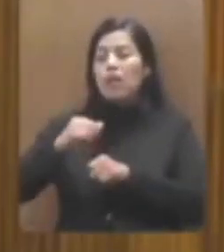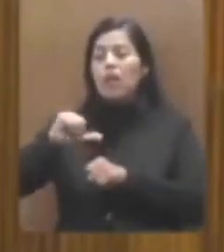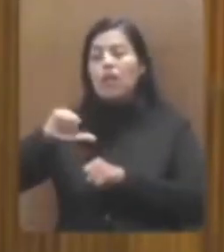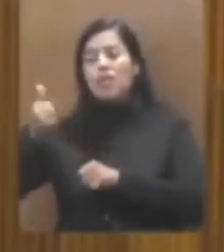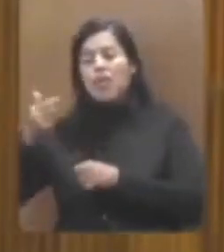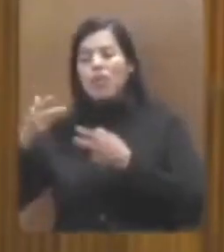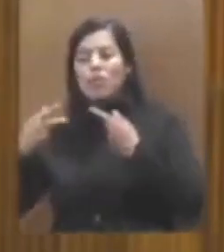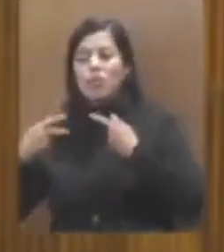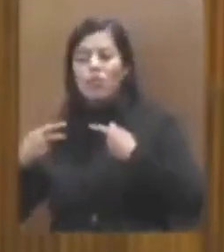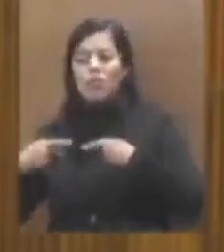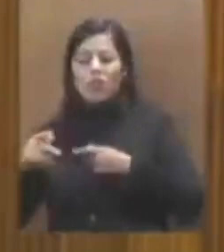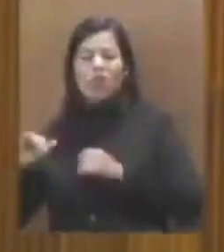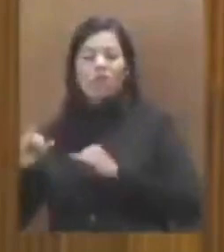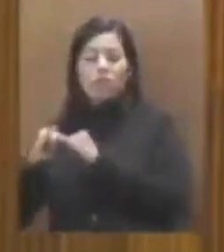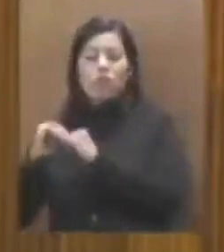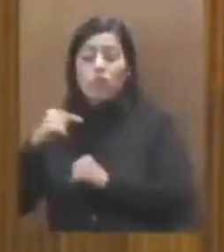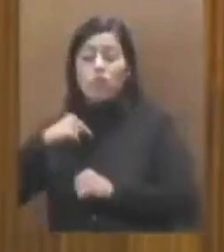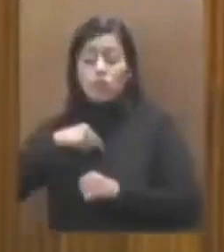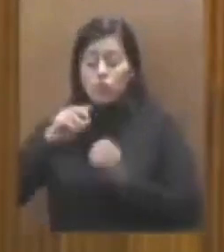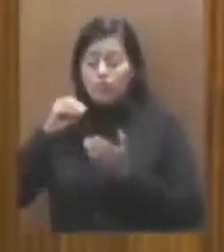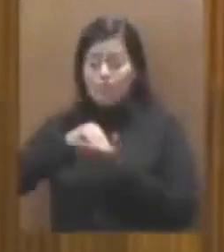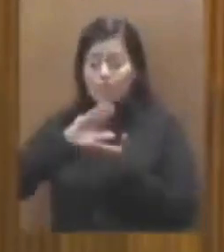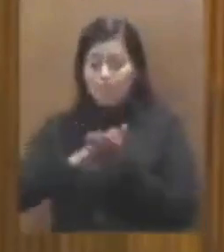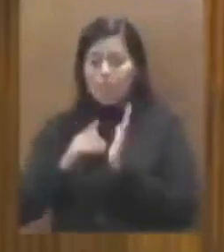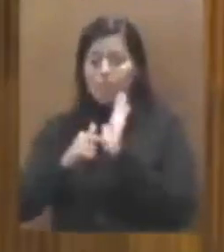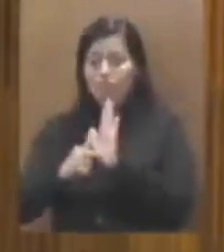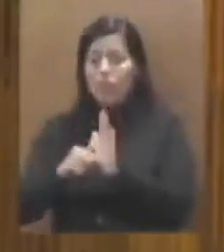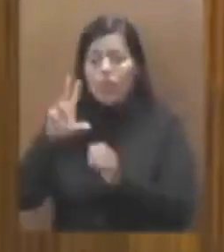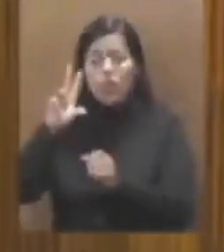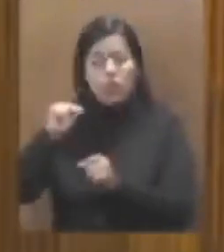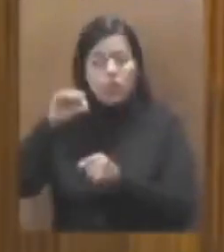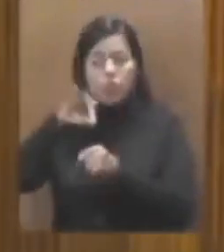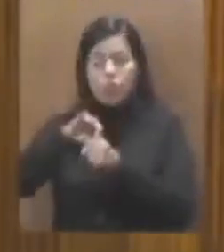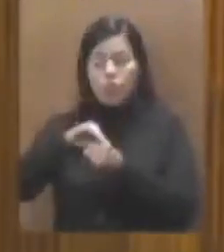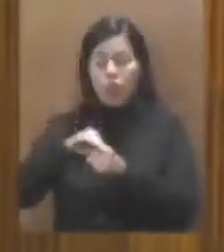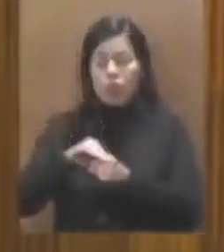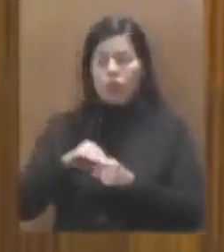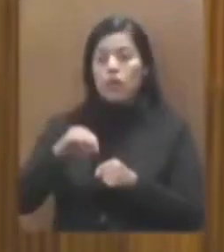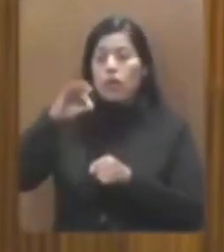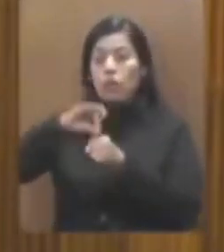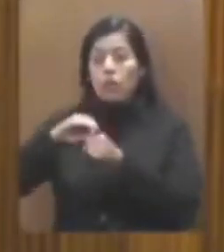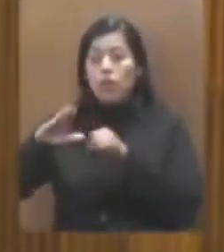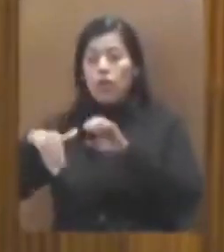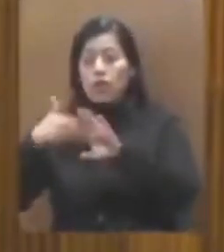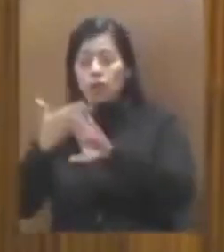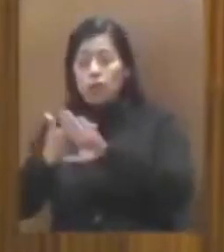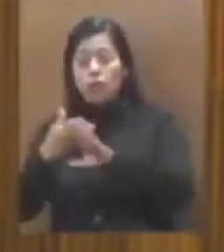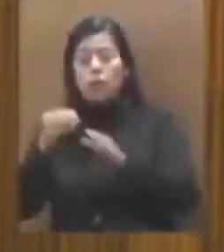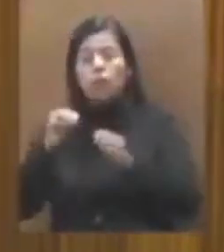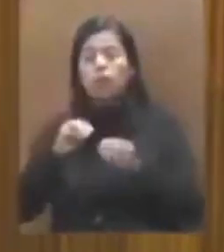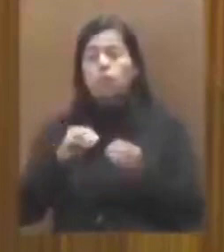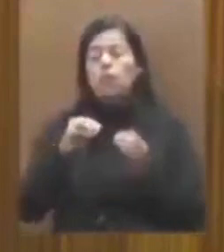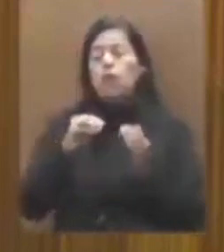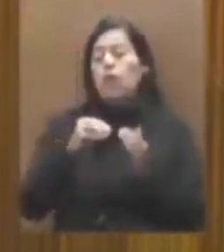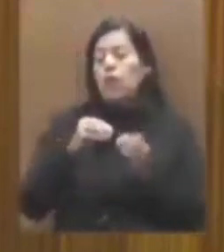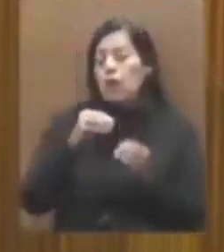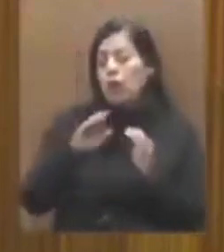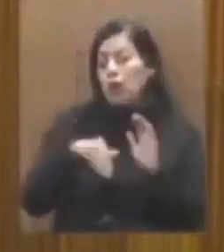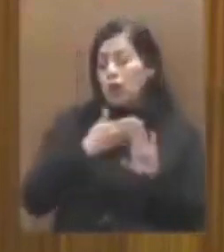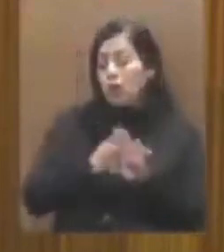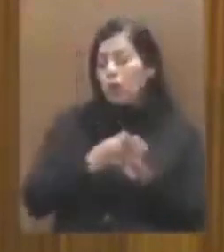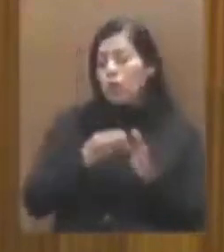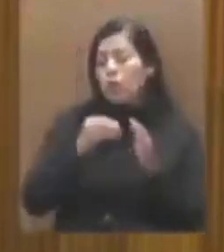pido que quede y que conten actas que no voy a votar porque votar en a favor votar en contra o votar en abstención es legitimar